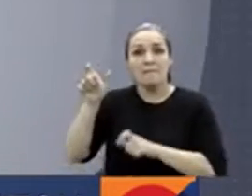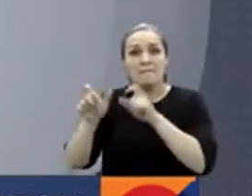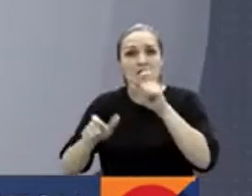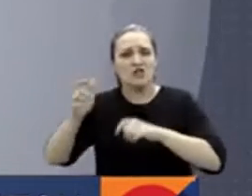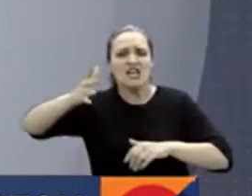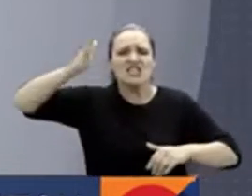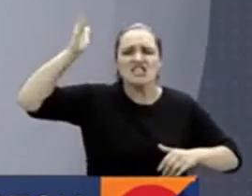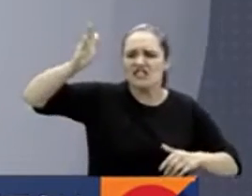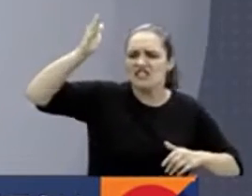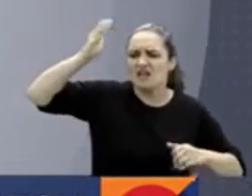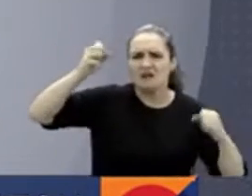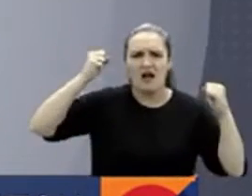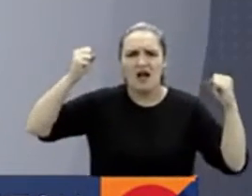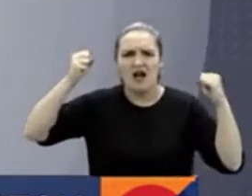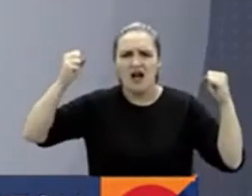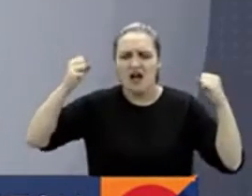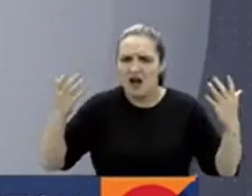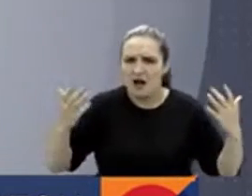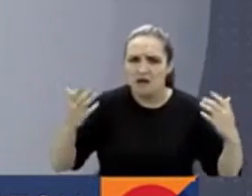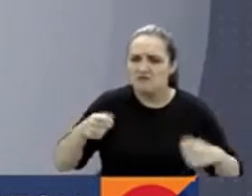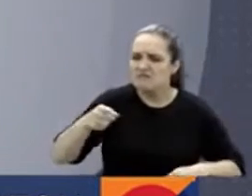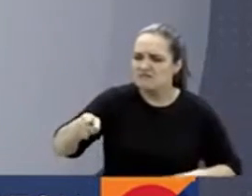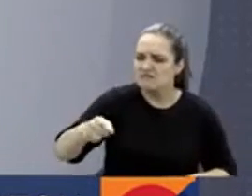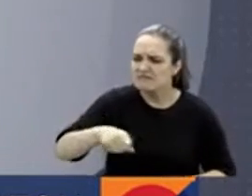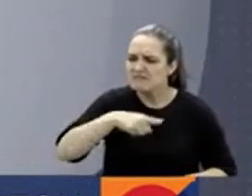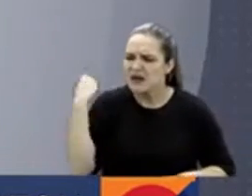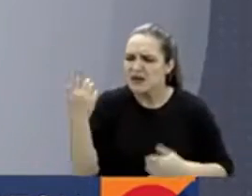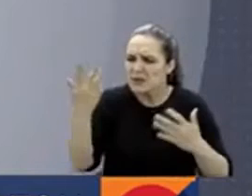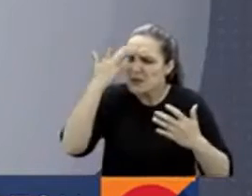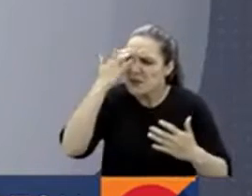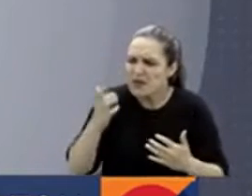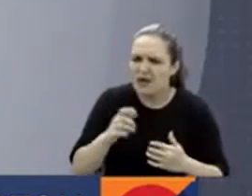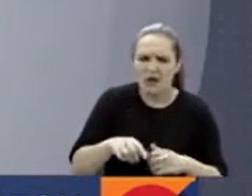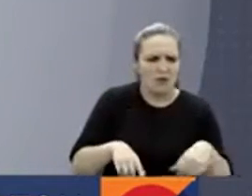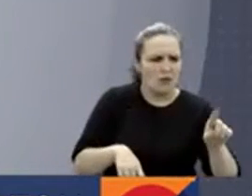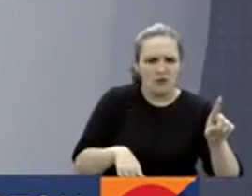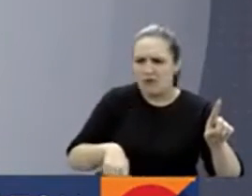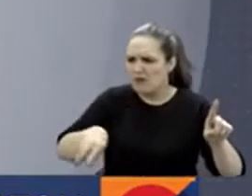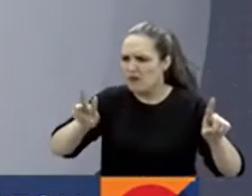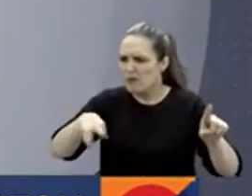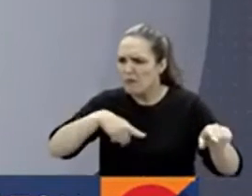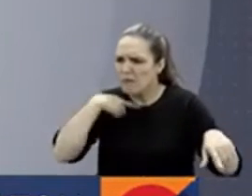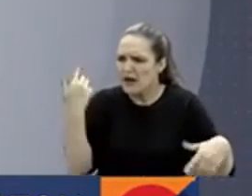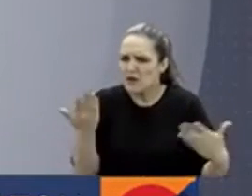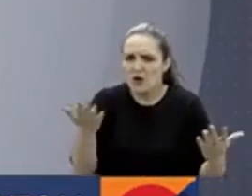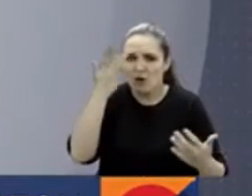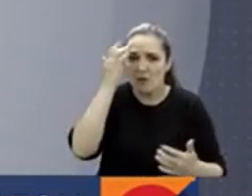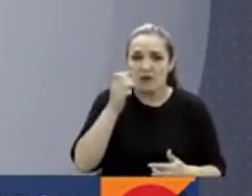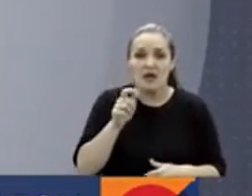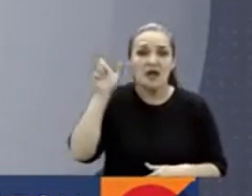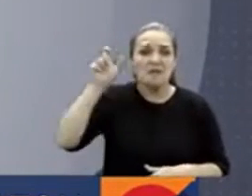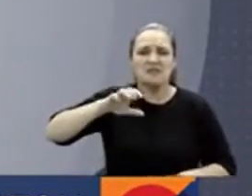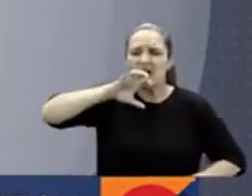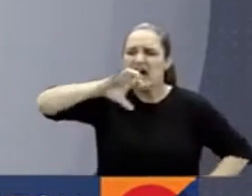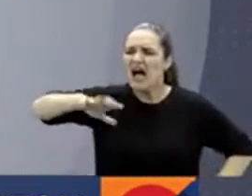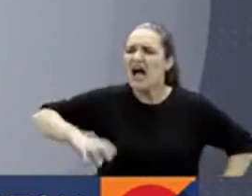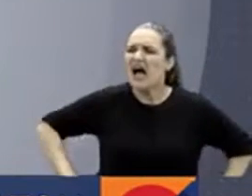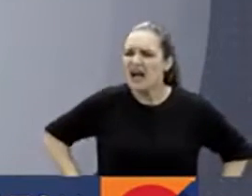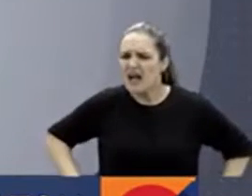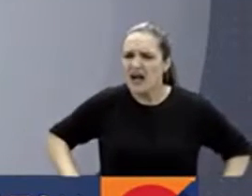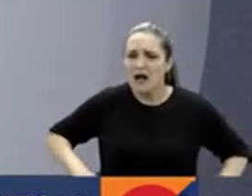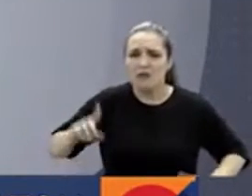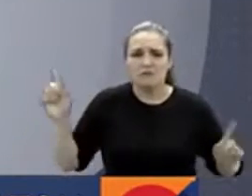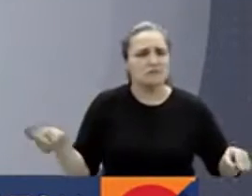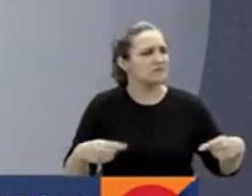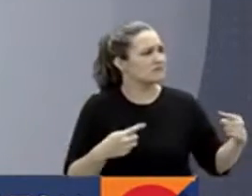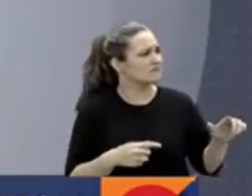de la hinchada del Everton tras la derrota 1-2 ante Southampton. El defensa colombiano escuchó a quien le hablaba en fuerte tono y prometió que van a